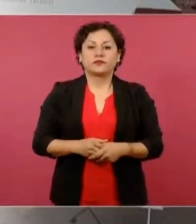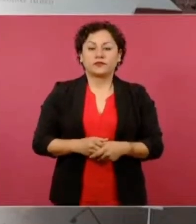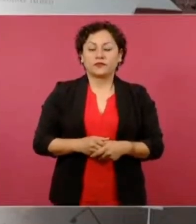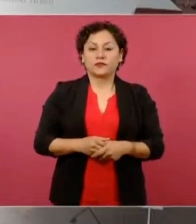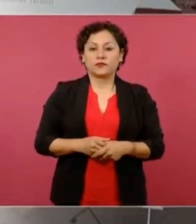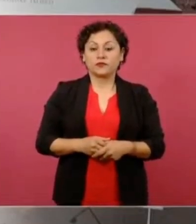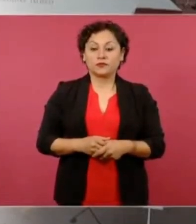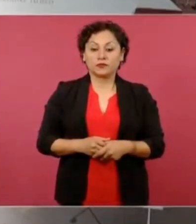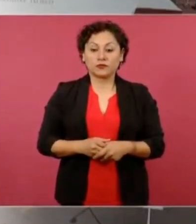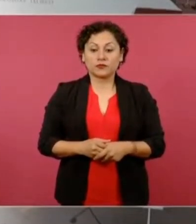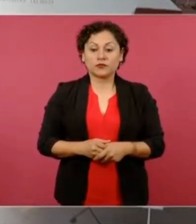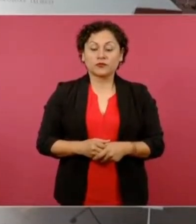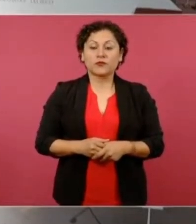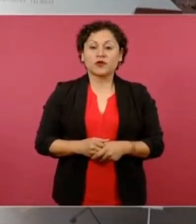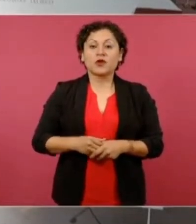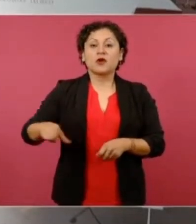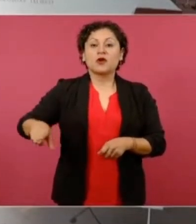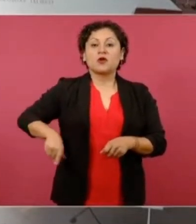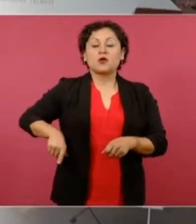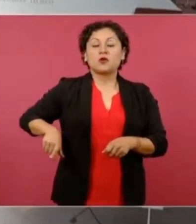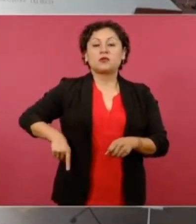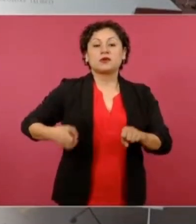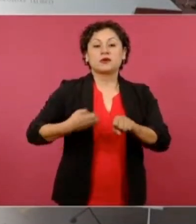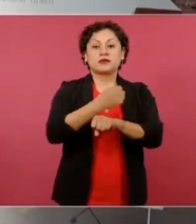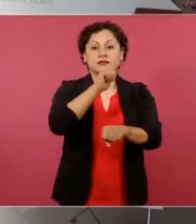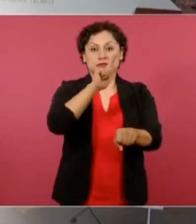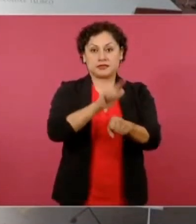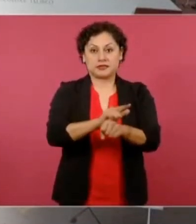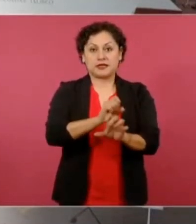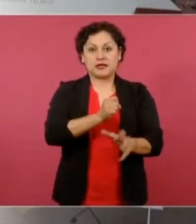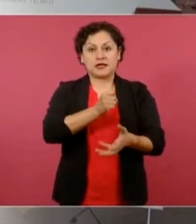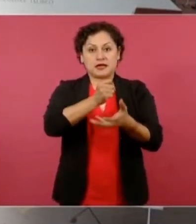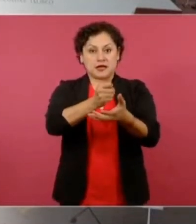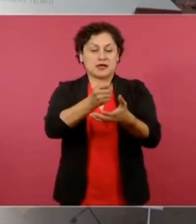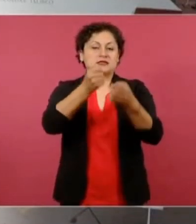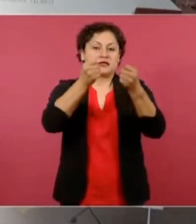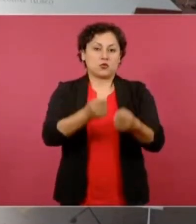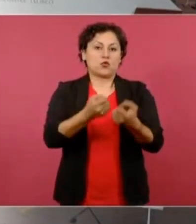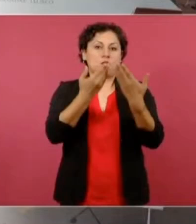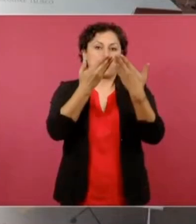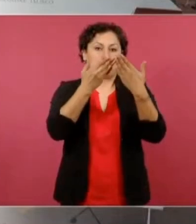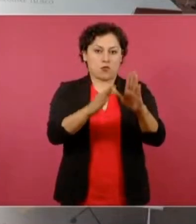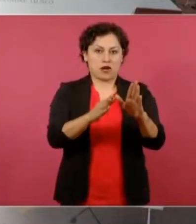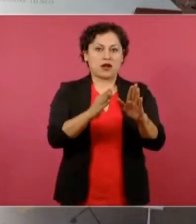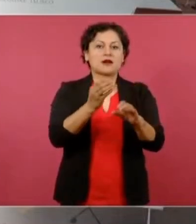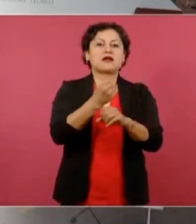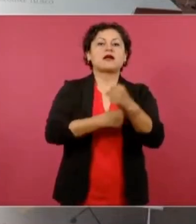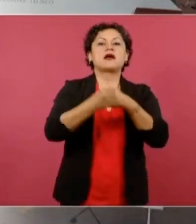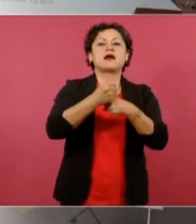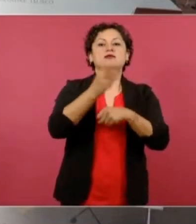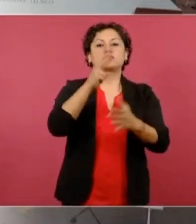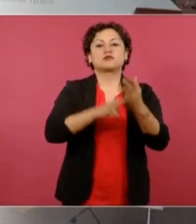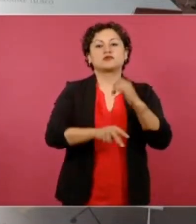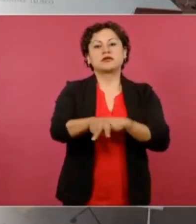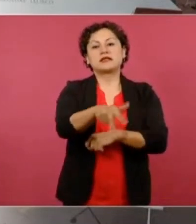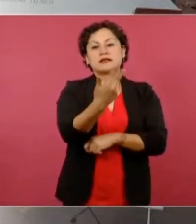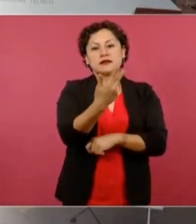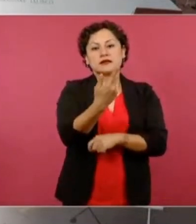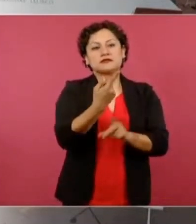Gobierno estatal con recursos del Seguro Popular, un hospital en 2013 que nunca fue concluido, en